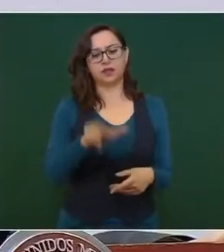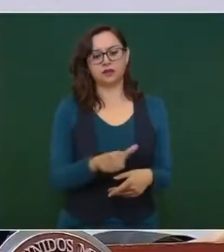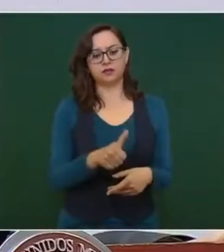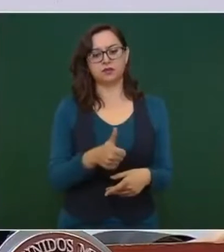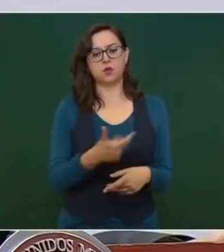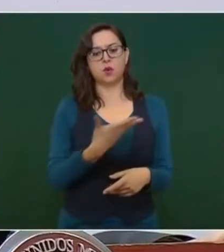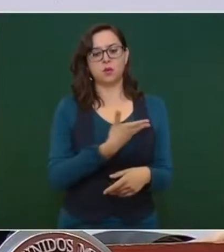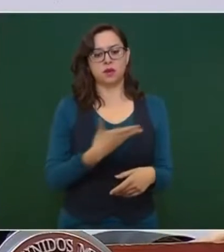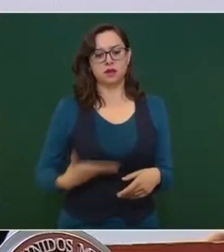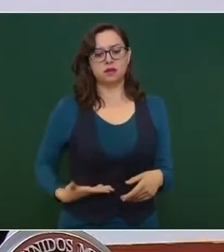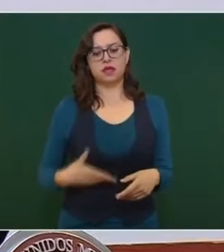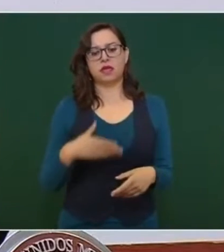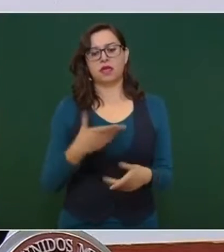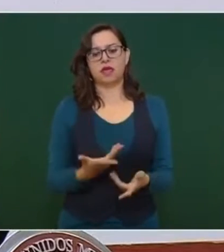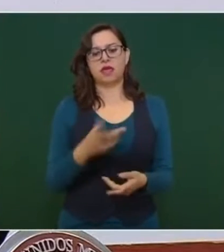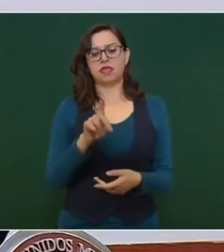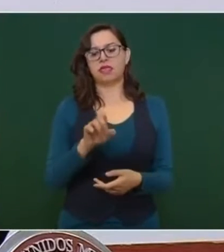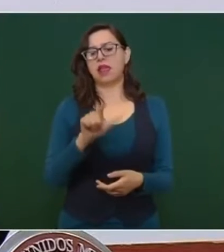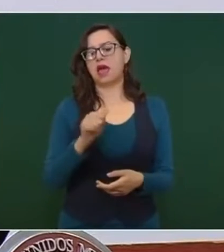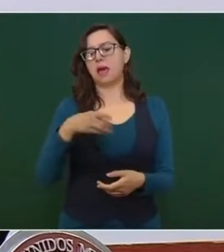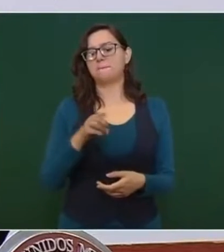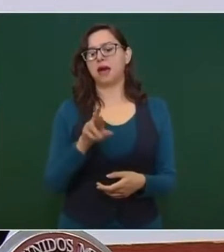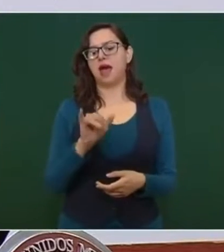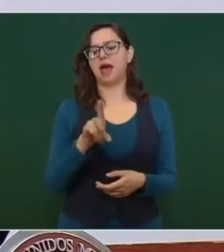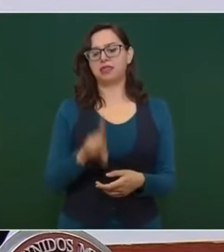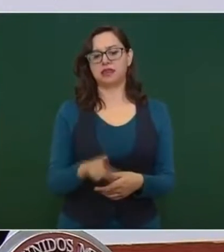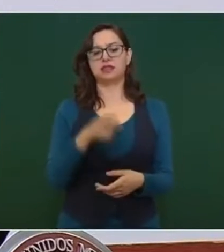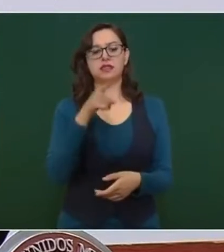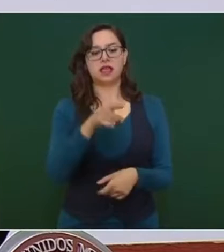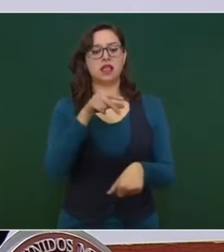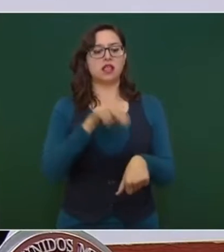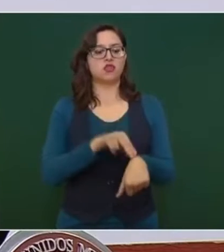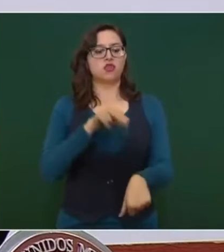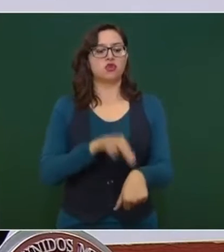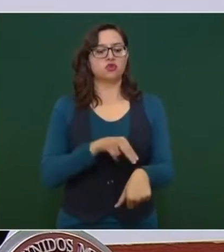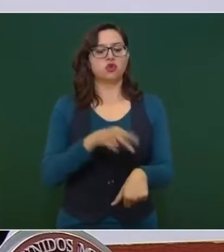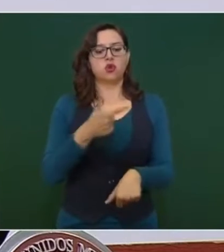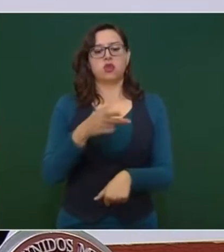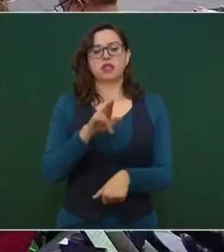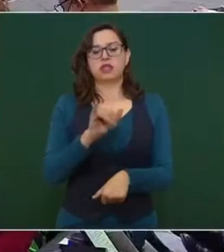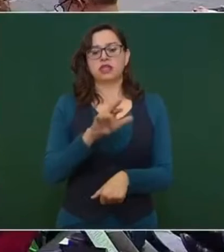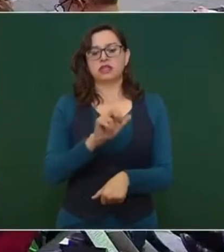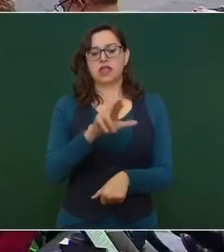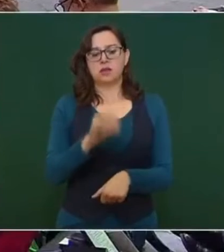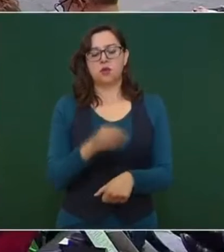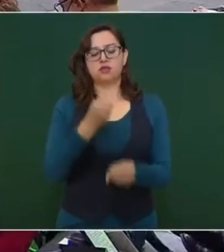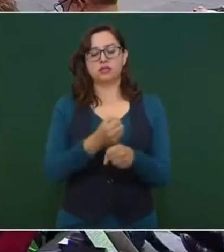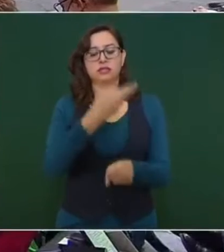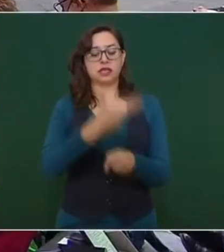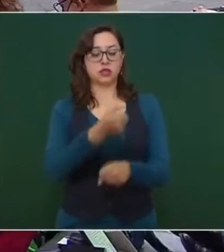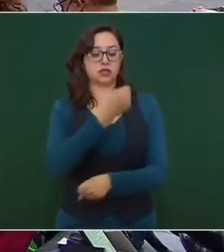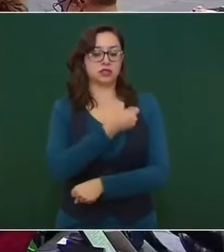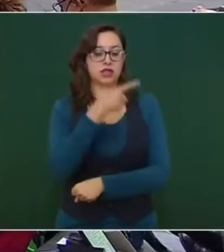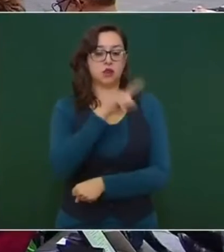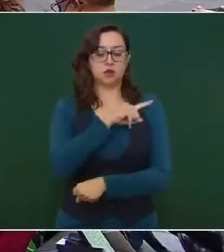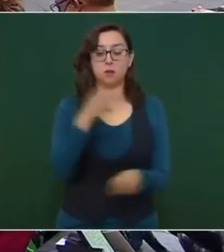el sexenio de la Madrid, del presidente de la Madrid, cuando el doctor Guillermo Soberón era el secretario de Salud. Y en